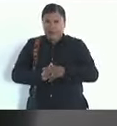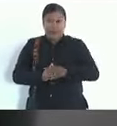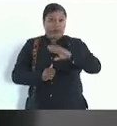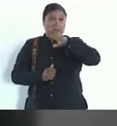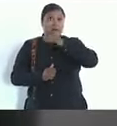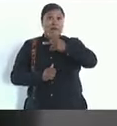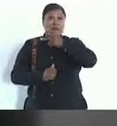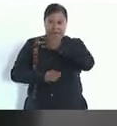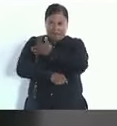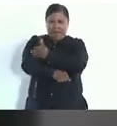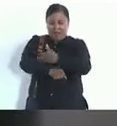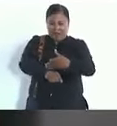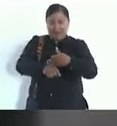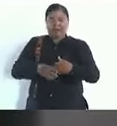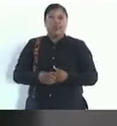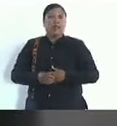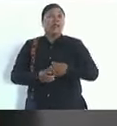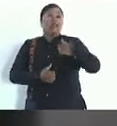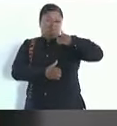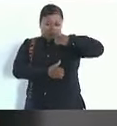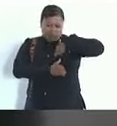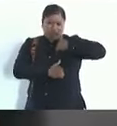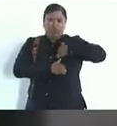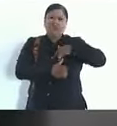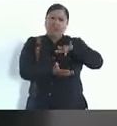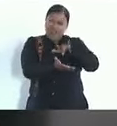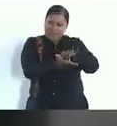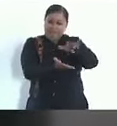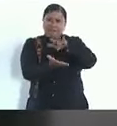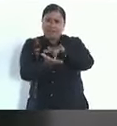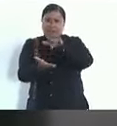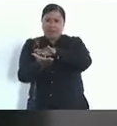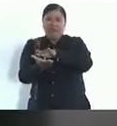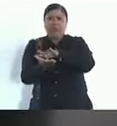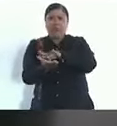de familia, la SEDENA también apoyó en la confección de